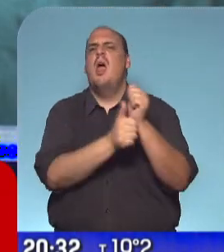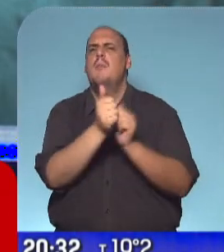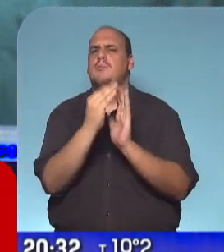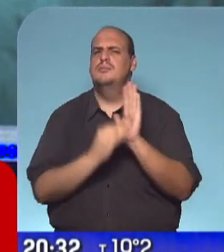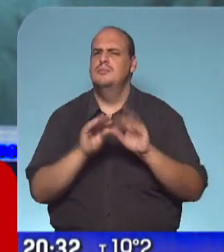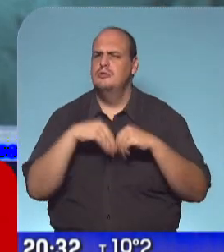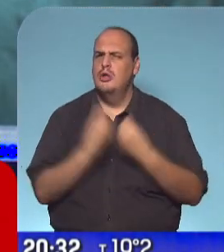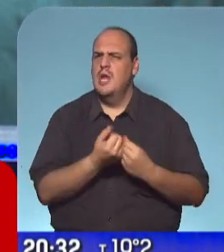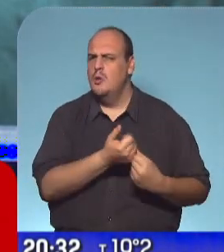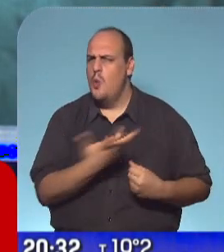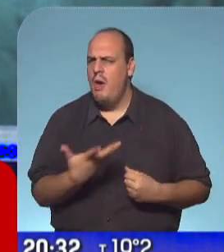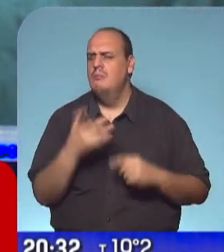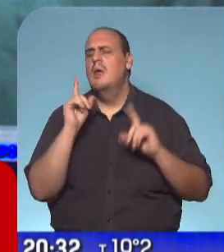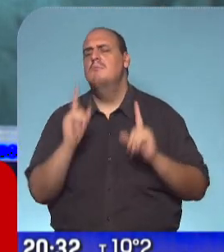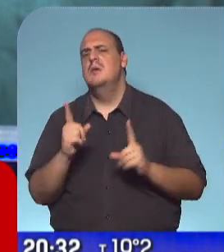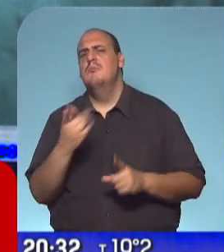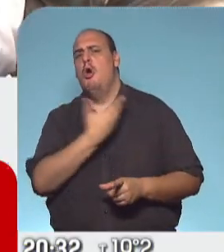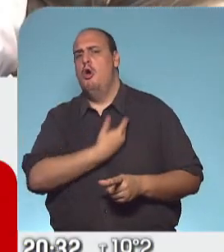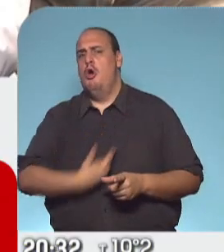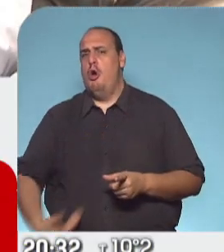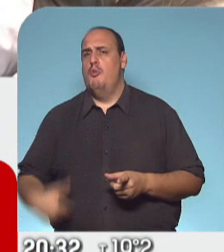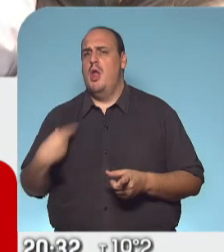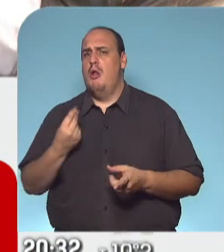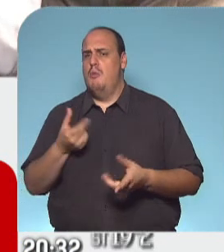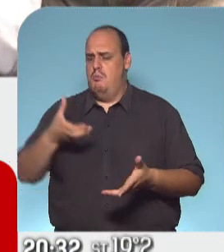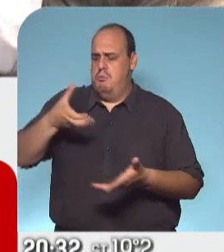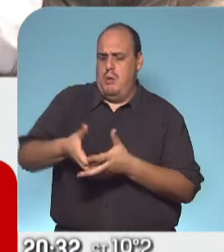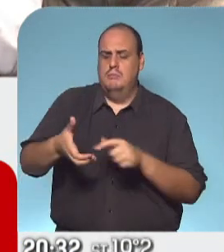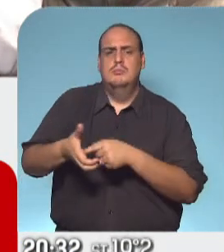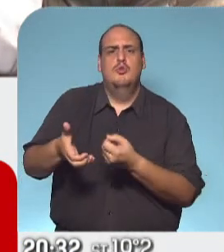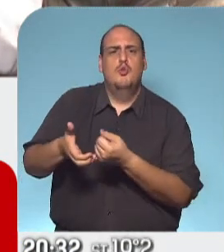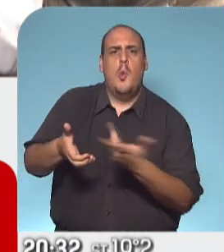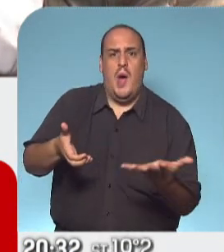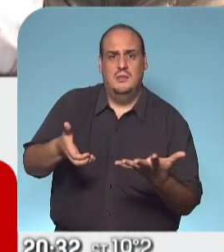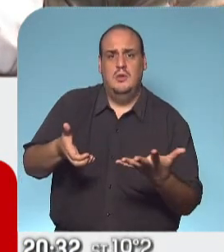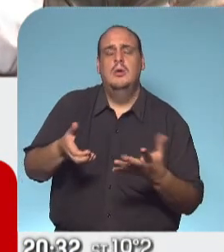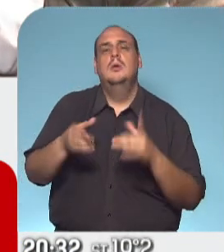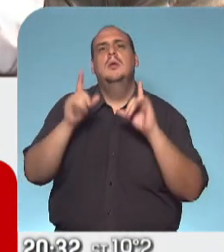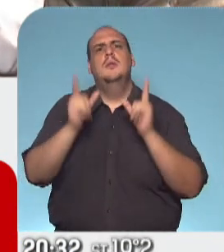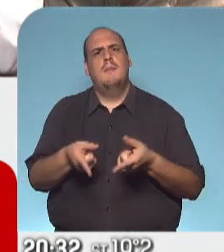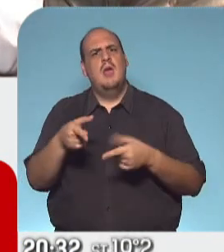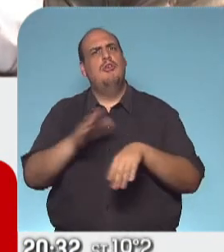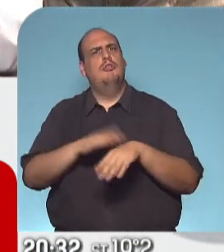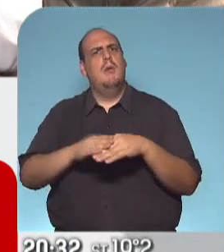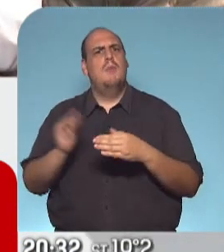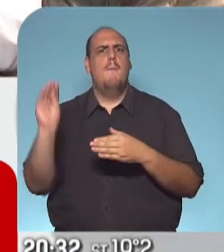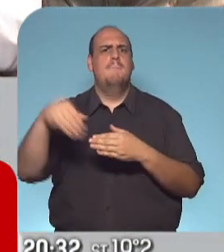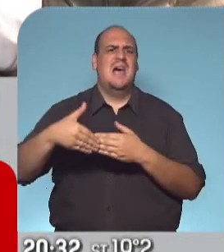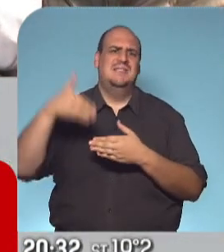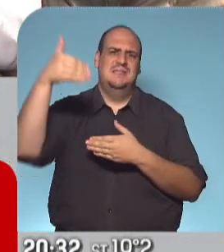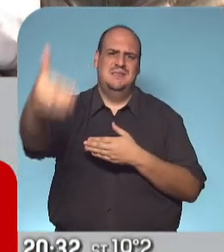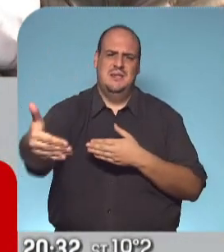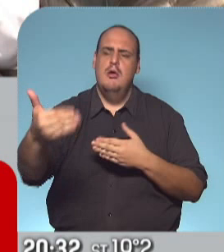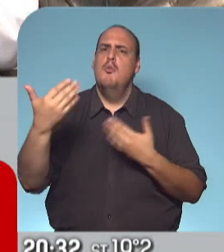el dinero que le costará al Estado esta ayuda, y en segundo término, si esto puede llegar a extenderse en el tiempo en la medida de que la